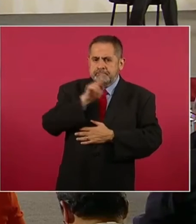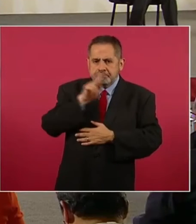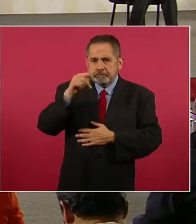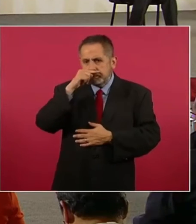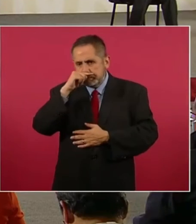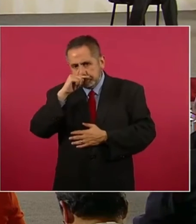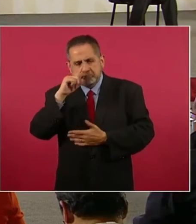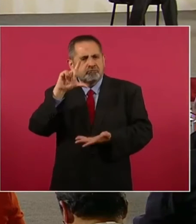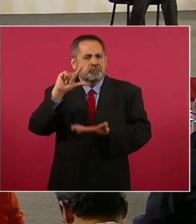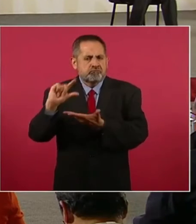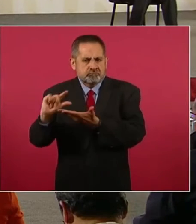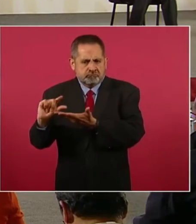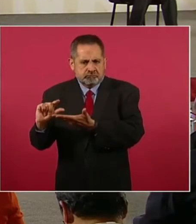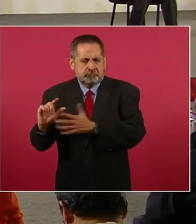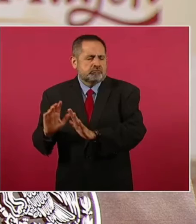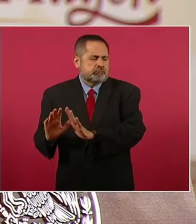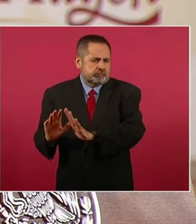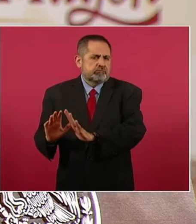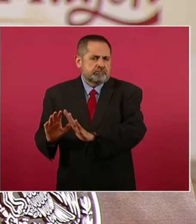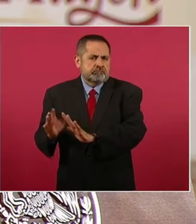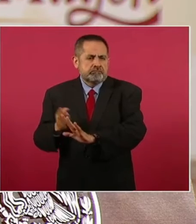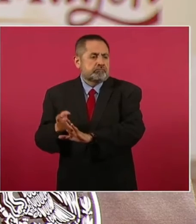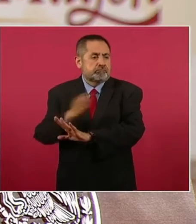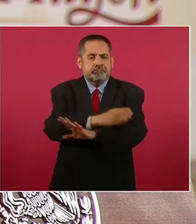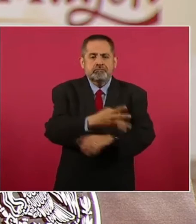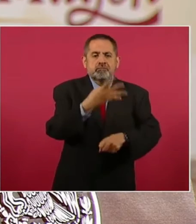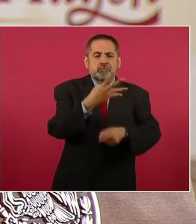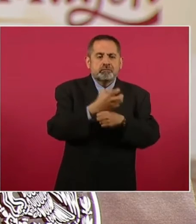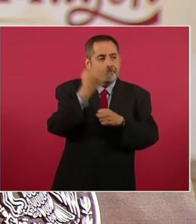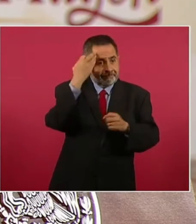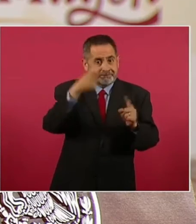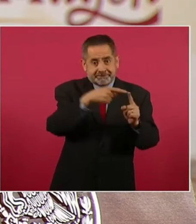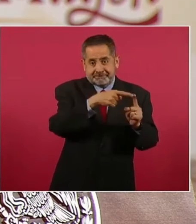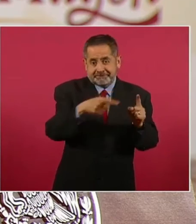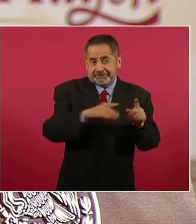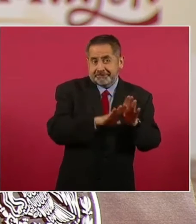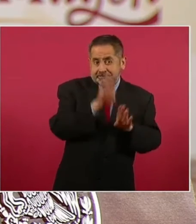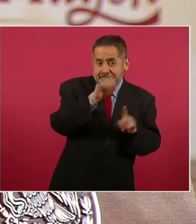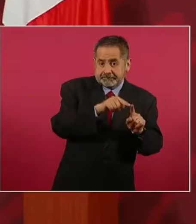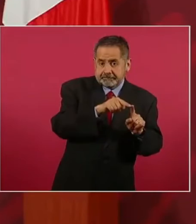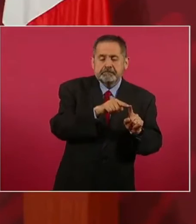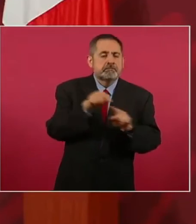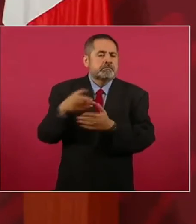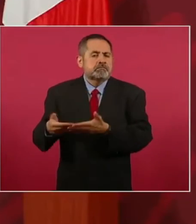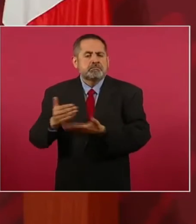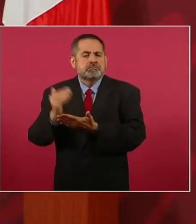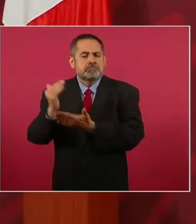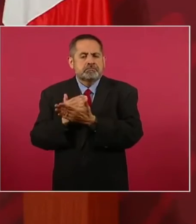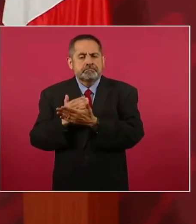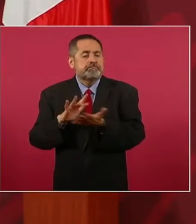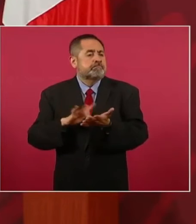considerablemente menor incluso de lo que fue durante la cuarta ola. Esto es consecuencia de la vacunación, como lo